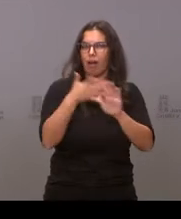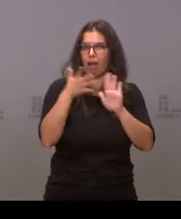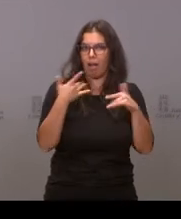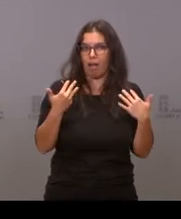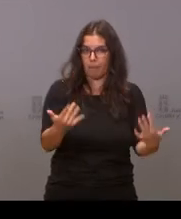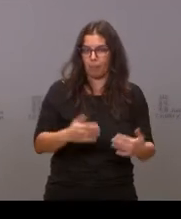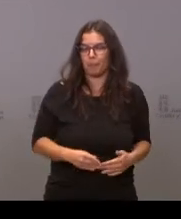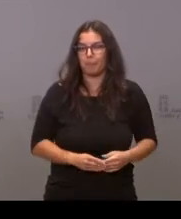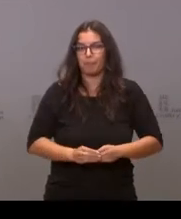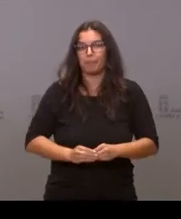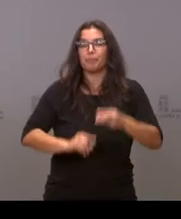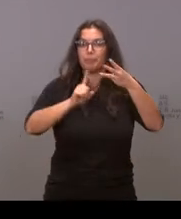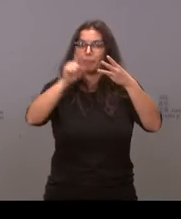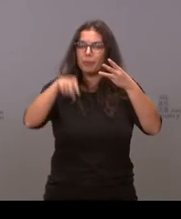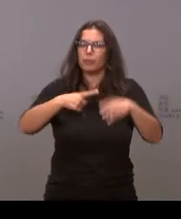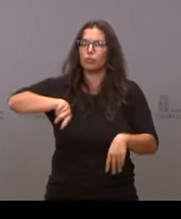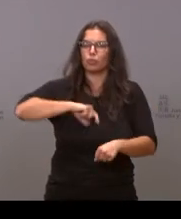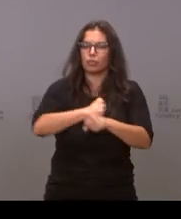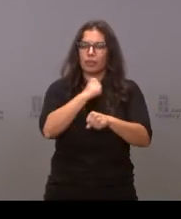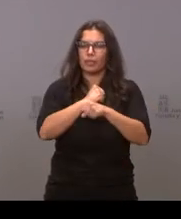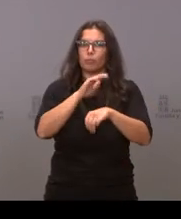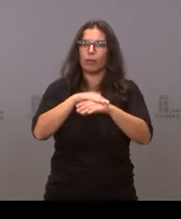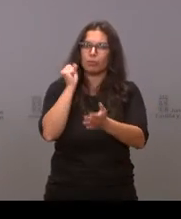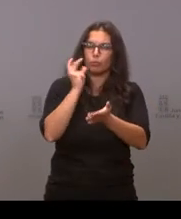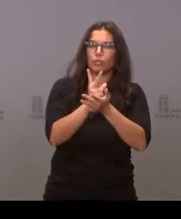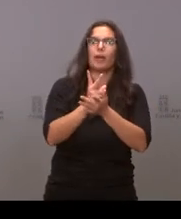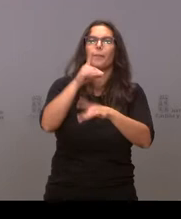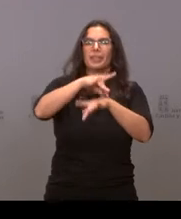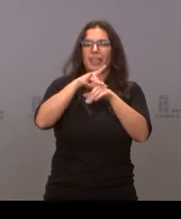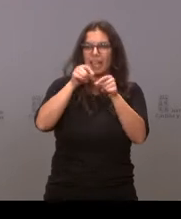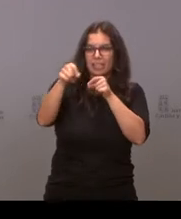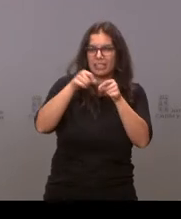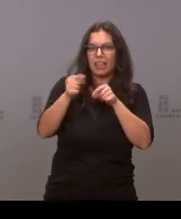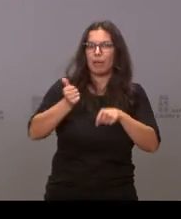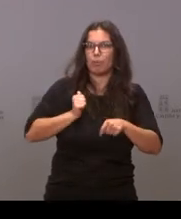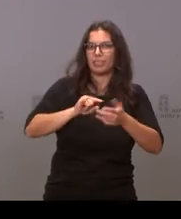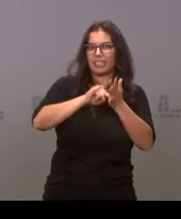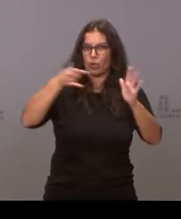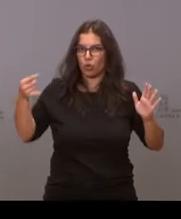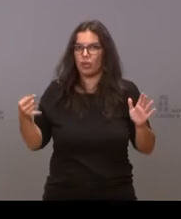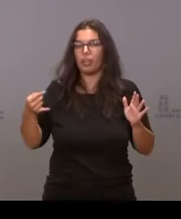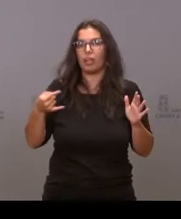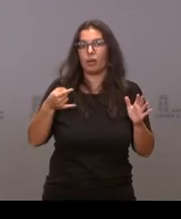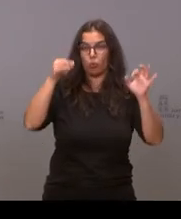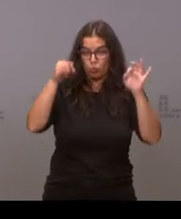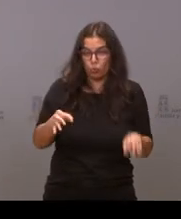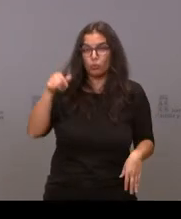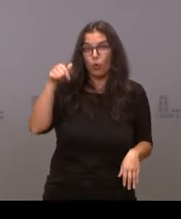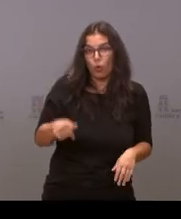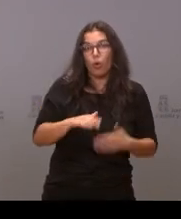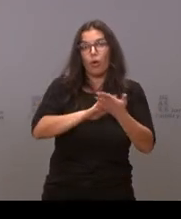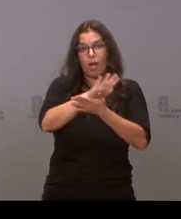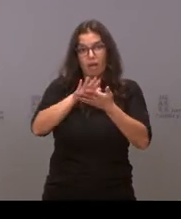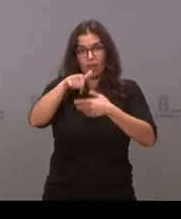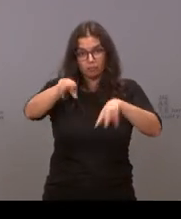que se apueste por la telemedicina por la tecnología hoy precisamente se hablará